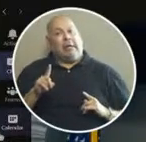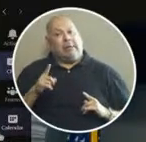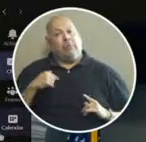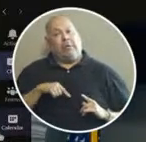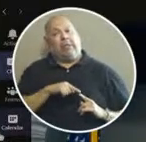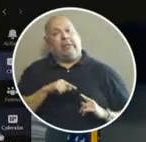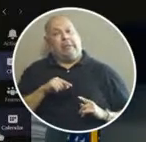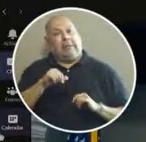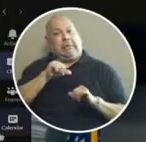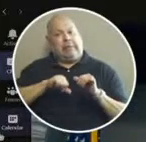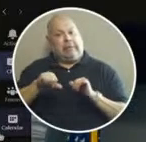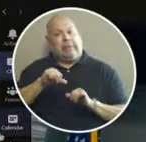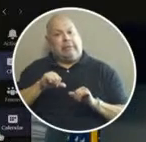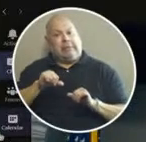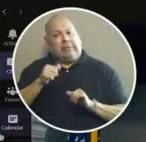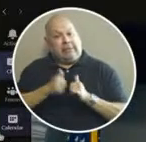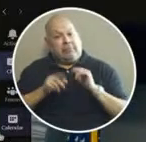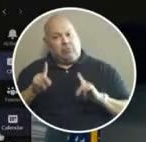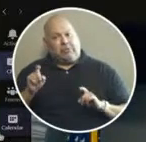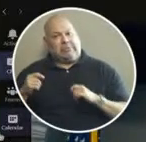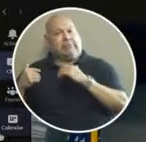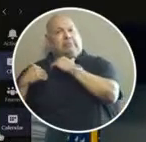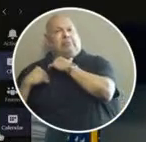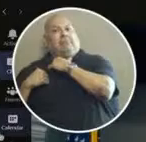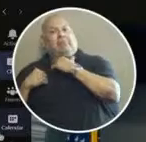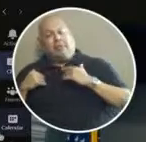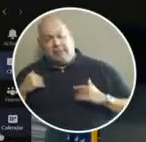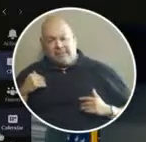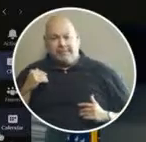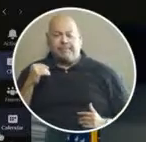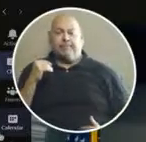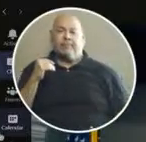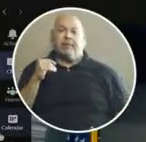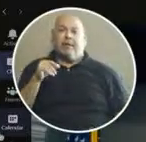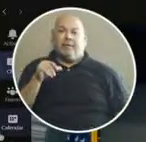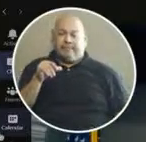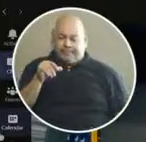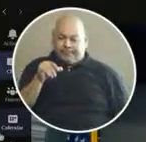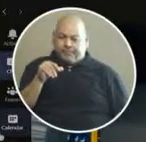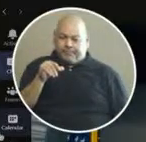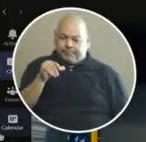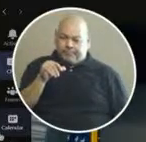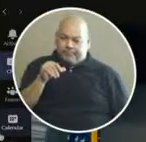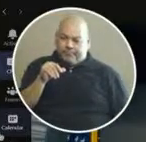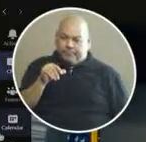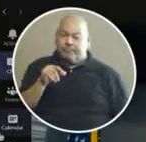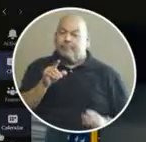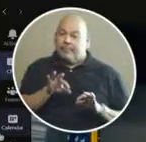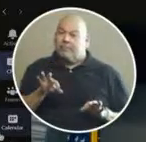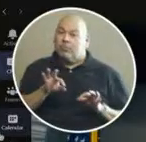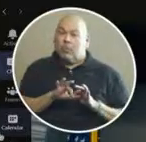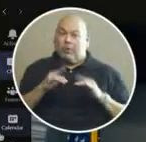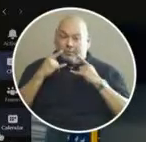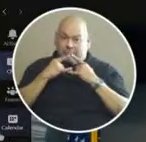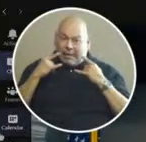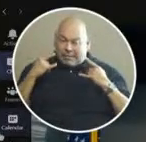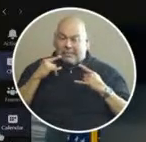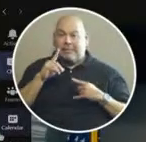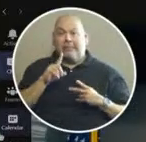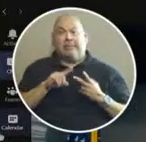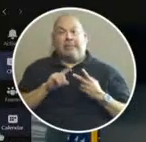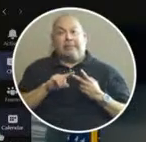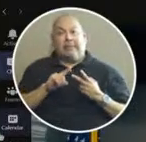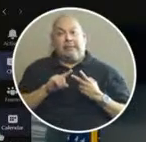lograr. El distanciamiento social, el traer nuestras máscaras y